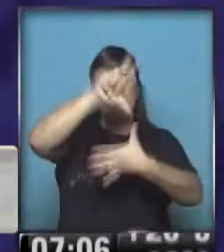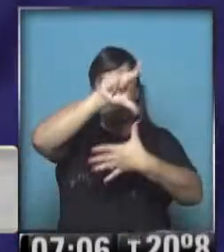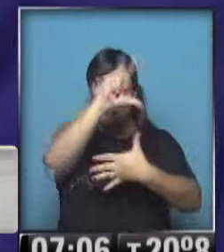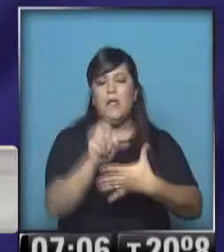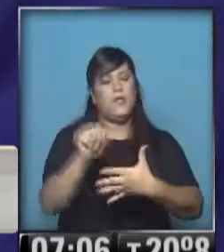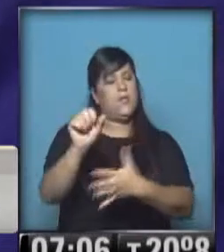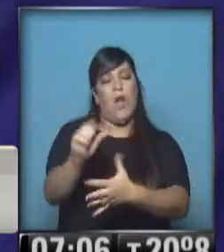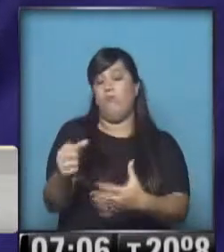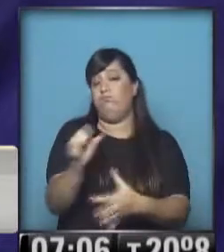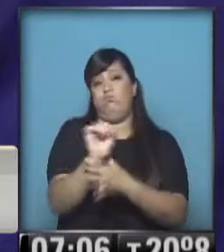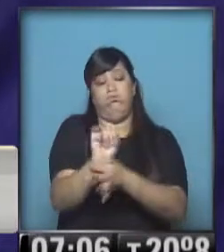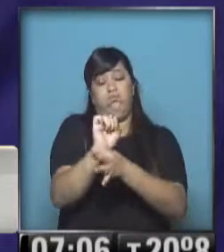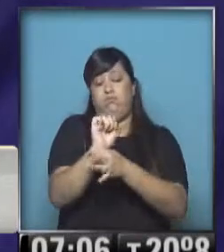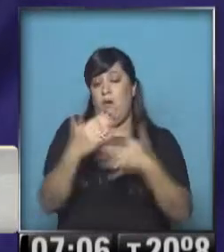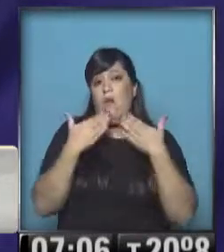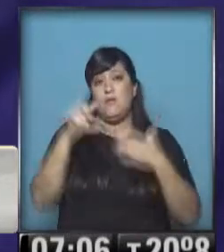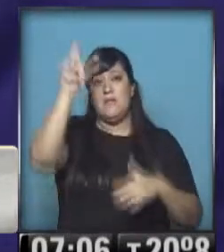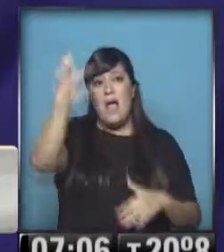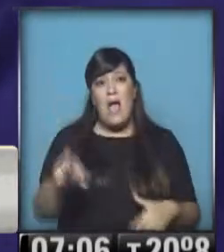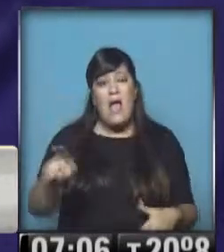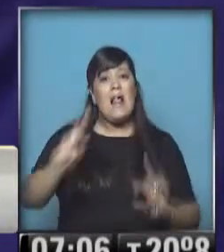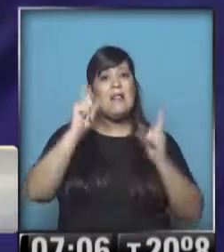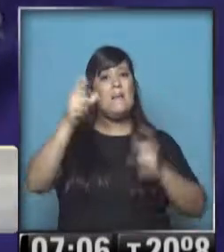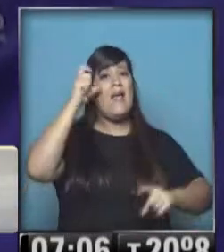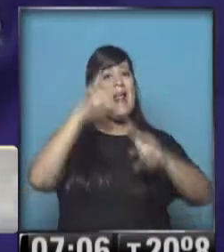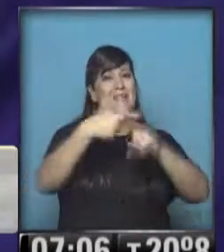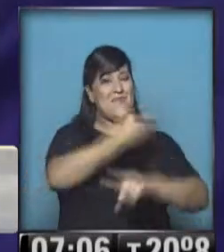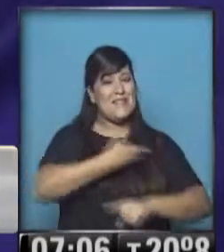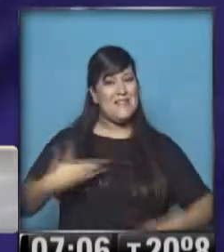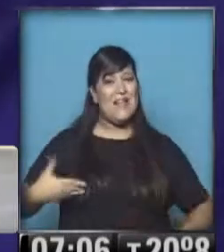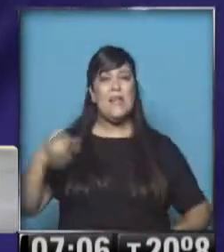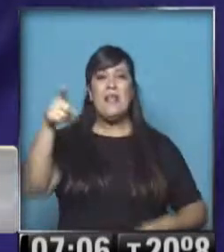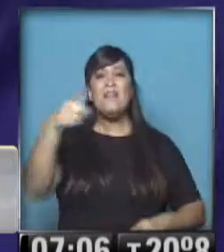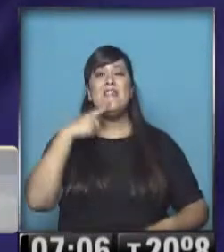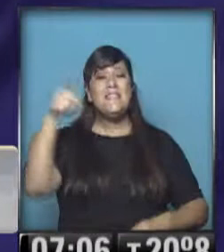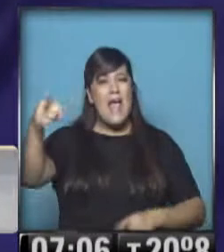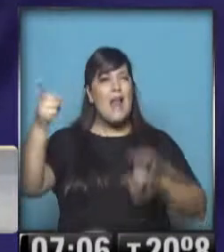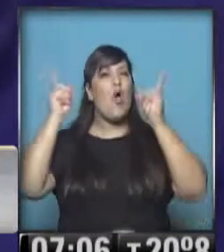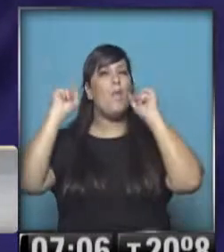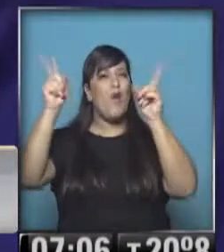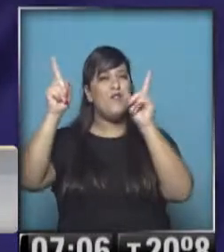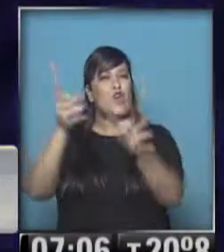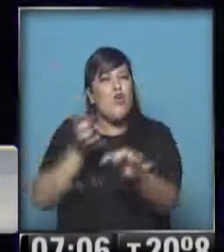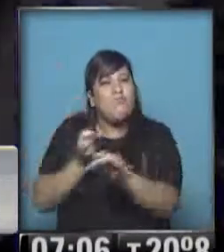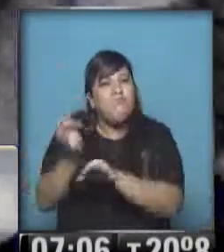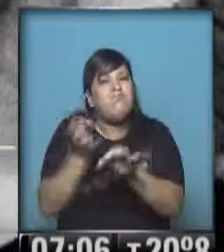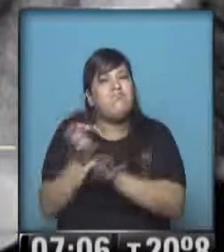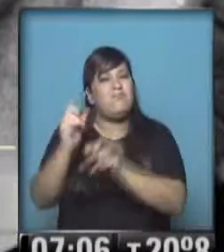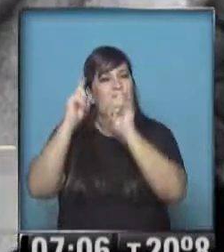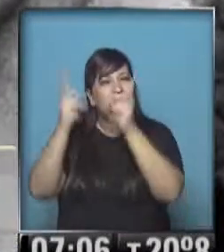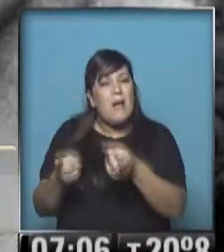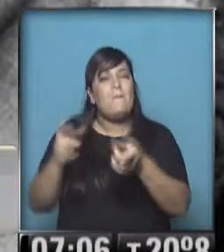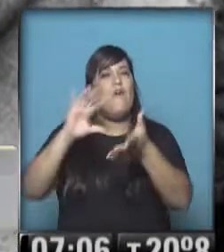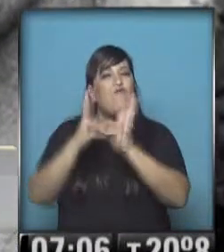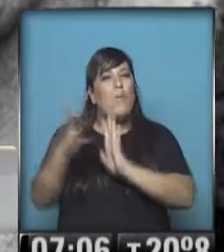El expresidente también dijo que Galeano era un autodidacta que se fue pudiendo a sí mismo y masificó una cultura